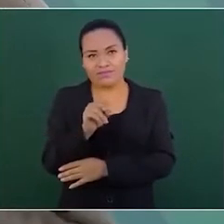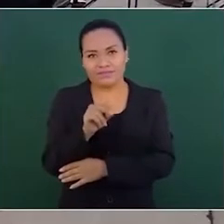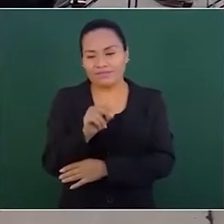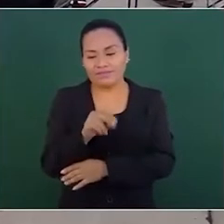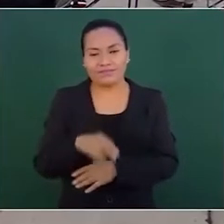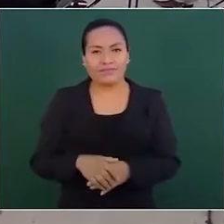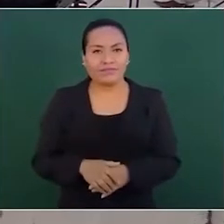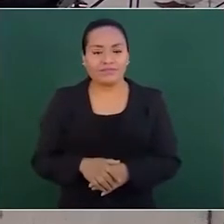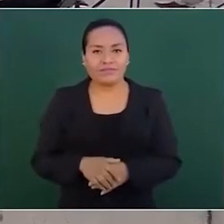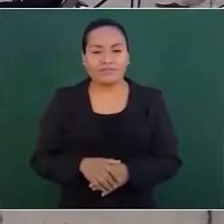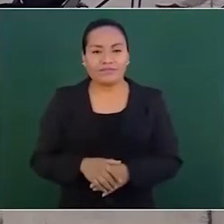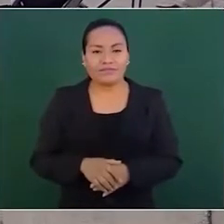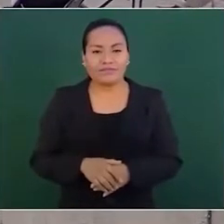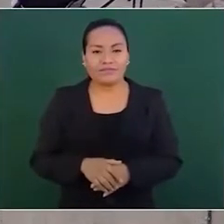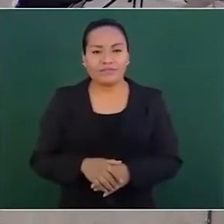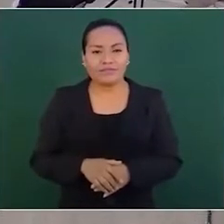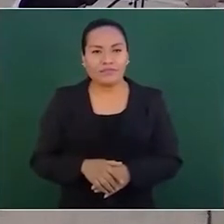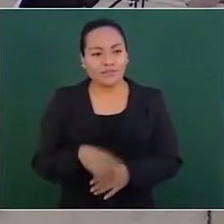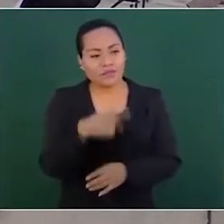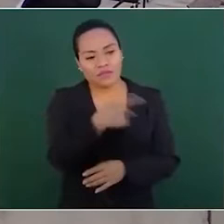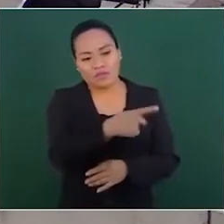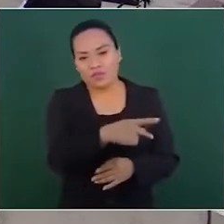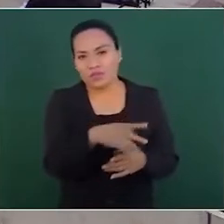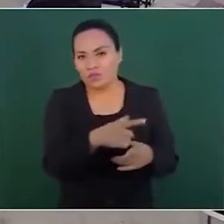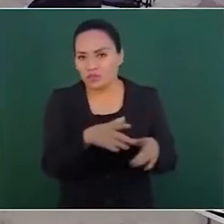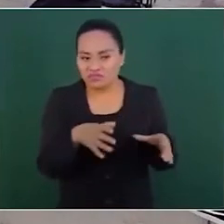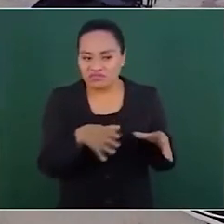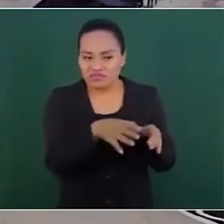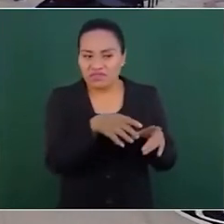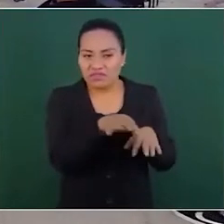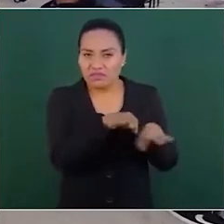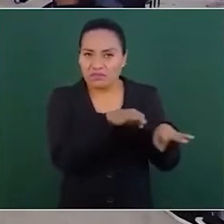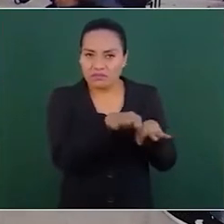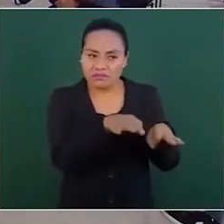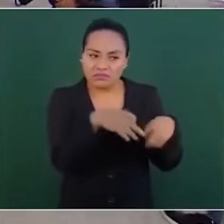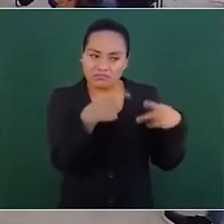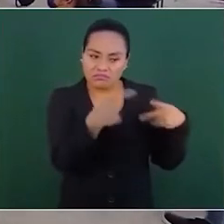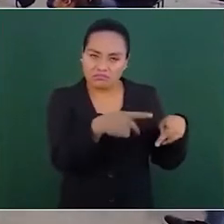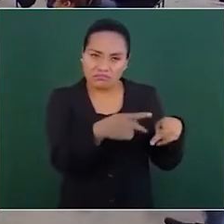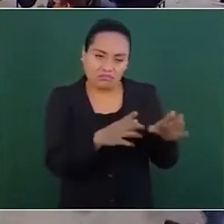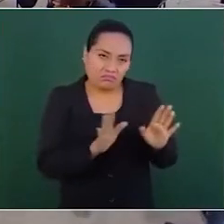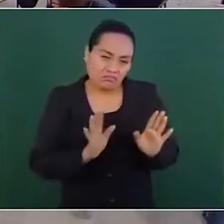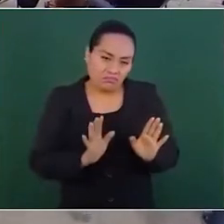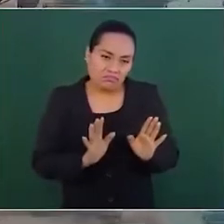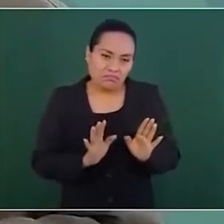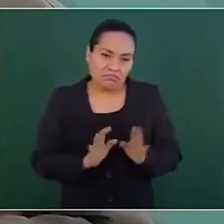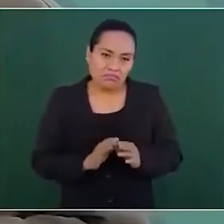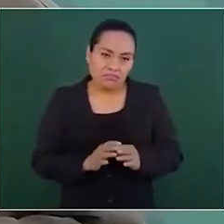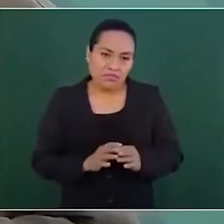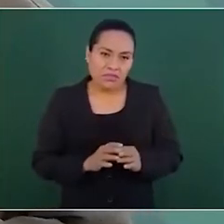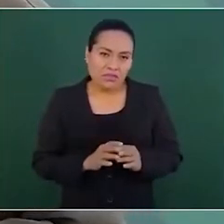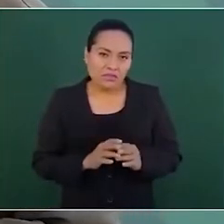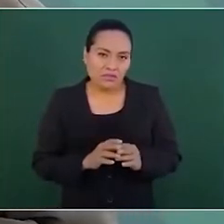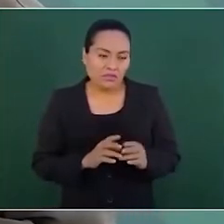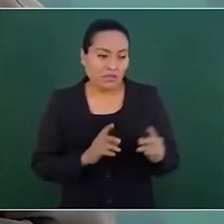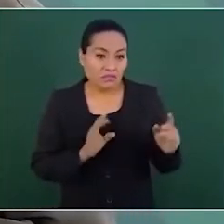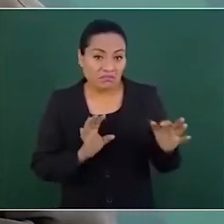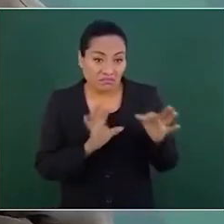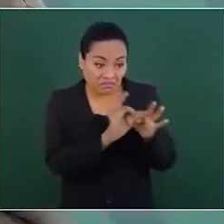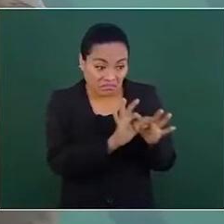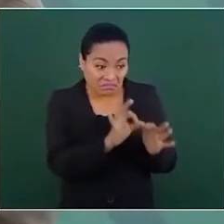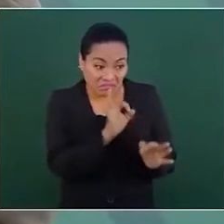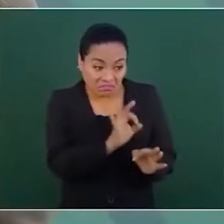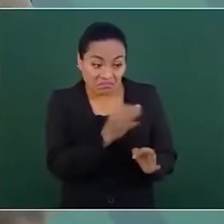Ellos están haciendo su trabajo, pero no tenemos identificación.